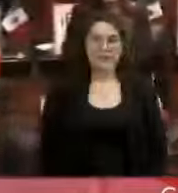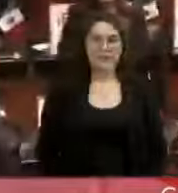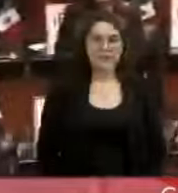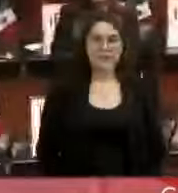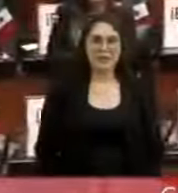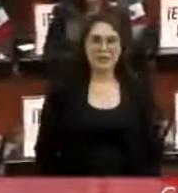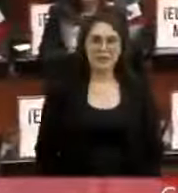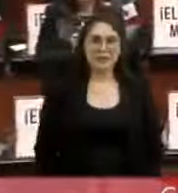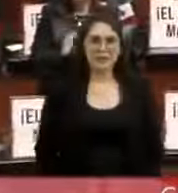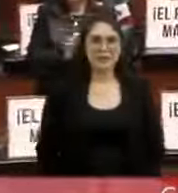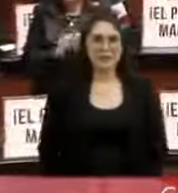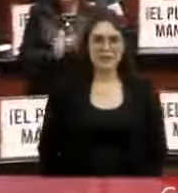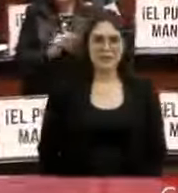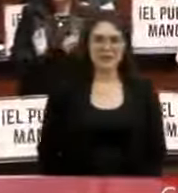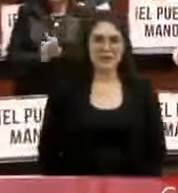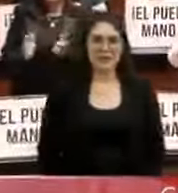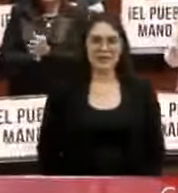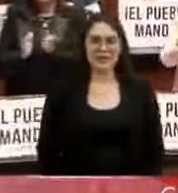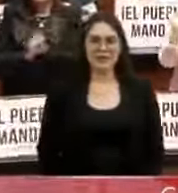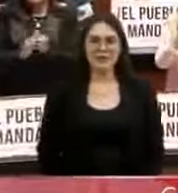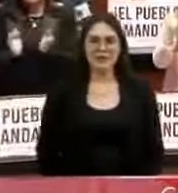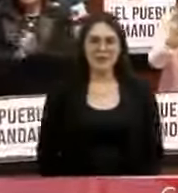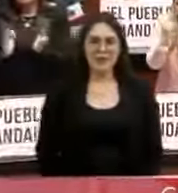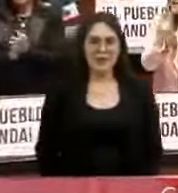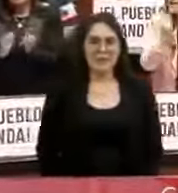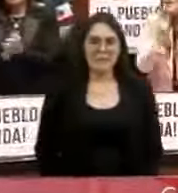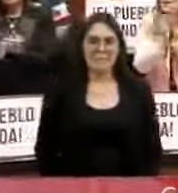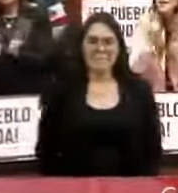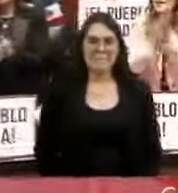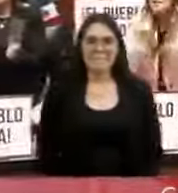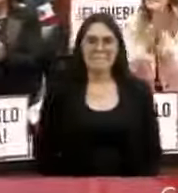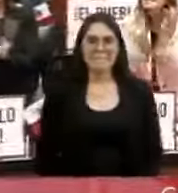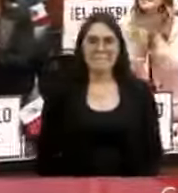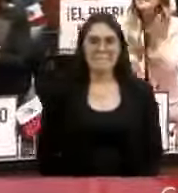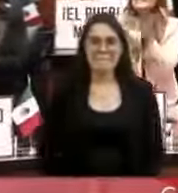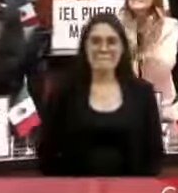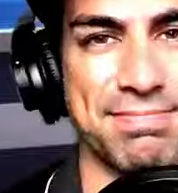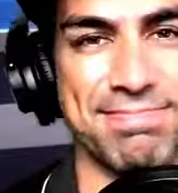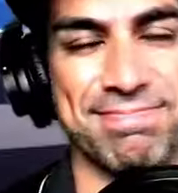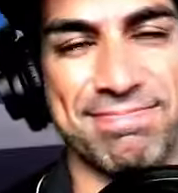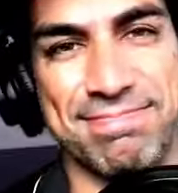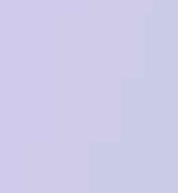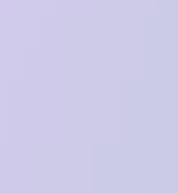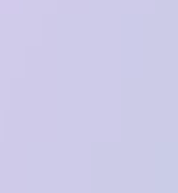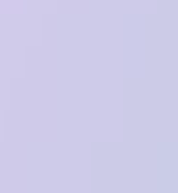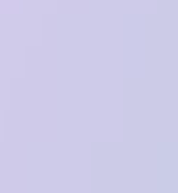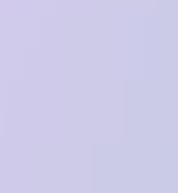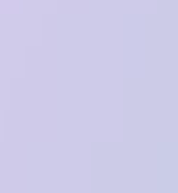Gracias, senador Fernández Noroña.